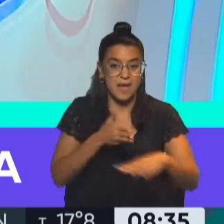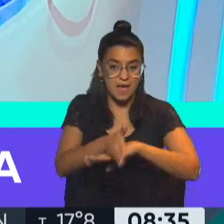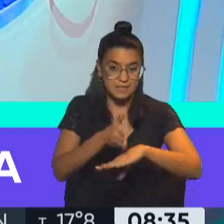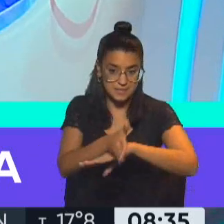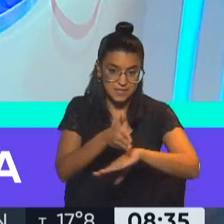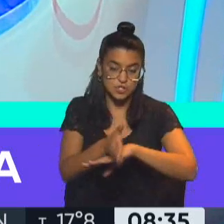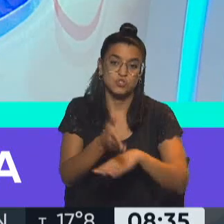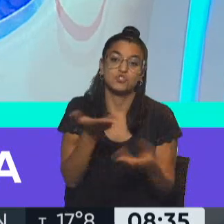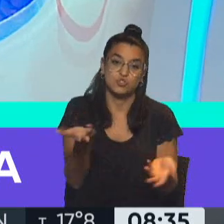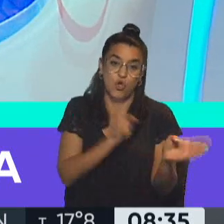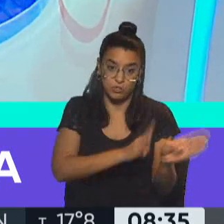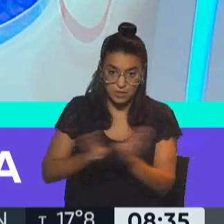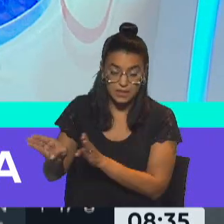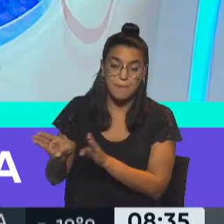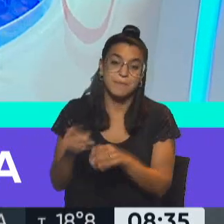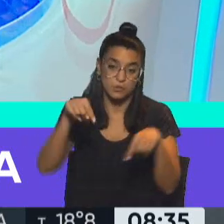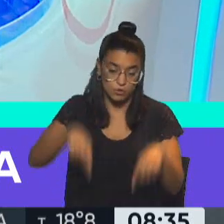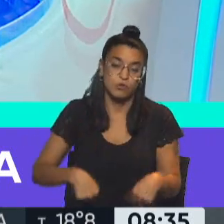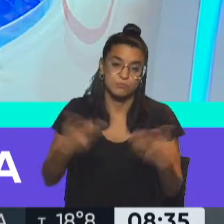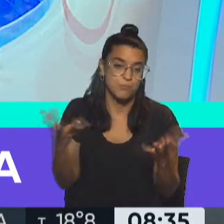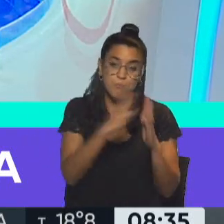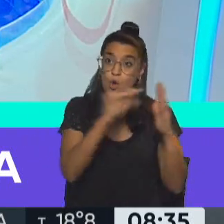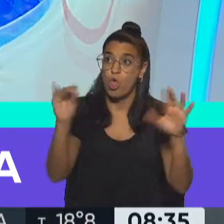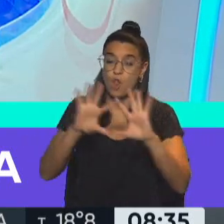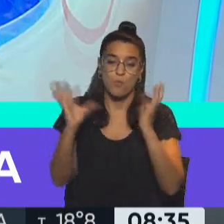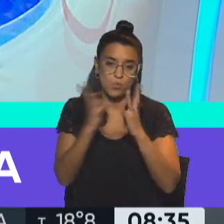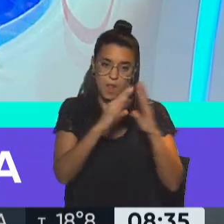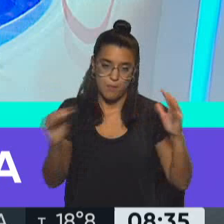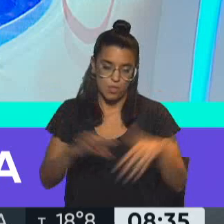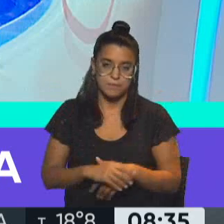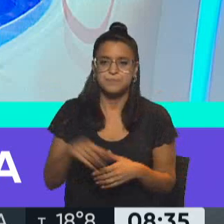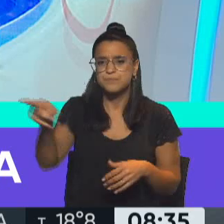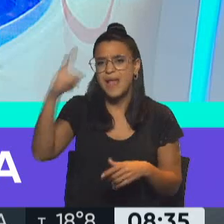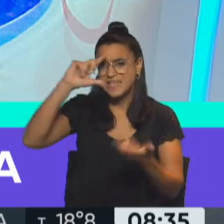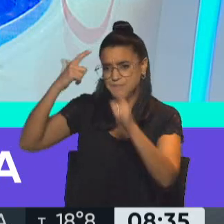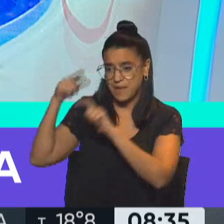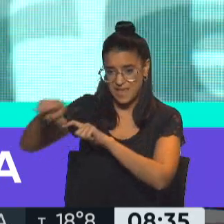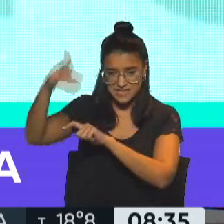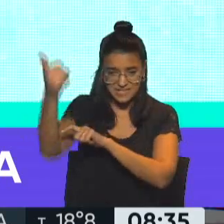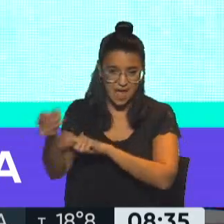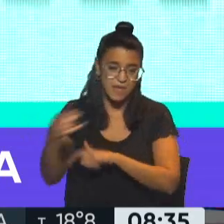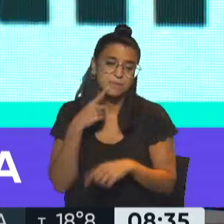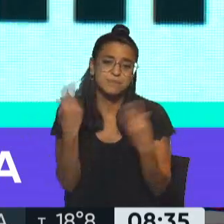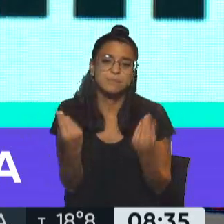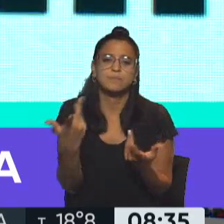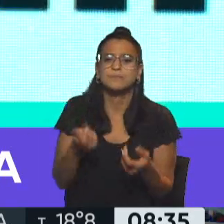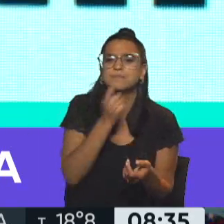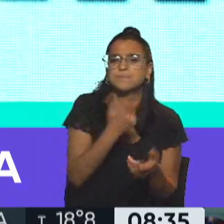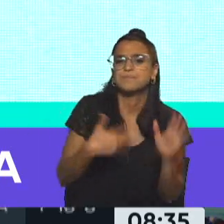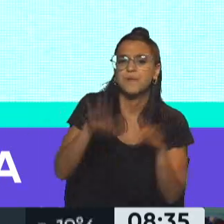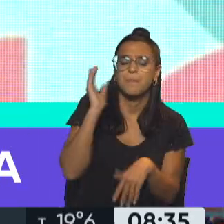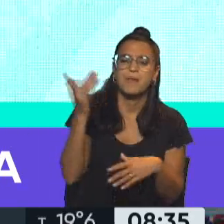la terapia en argentina es el modelo a nivel mundial sandro por tu experiencia a ver si resulta más fácil